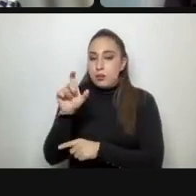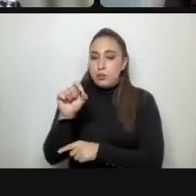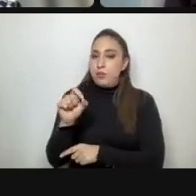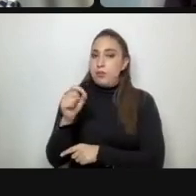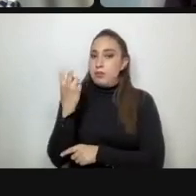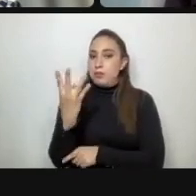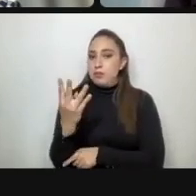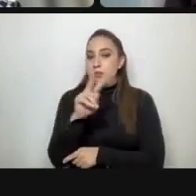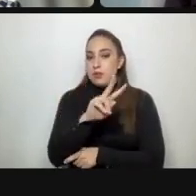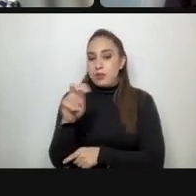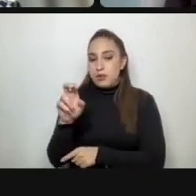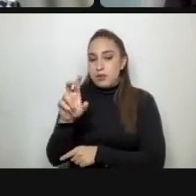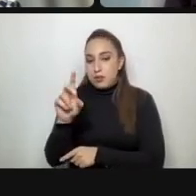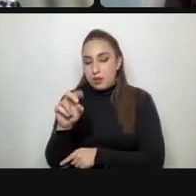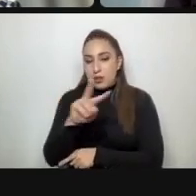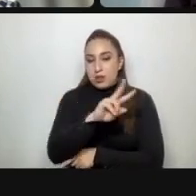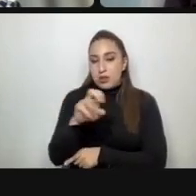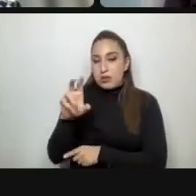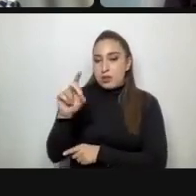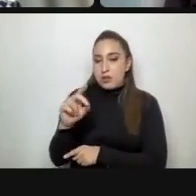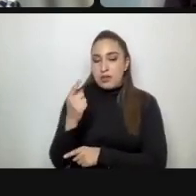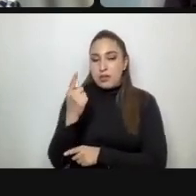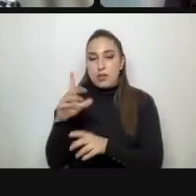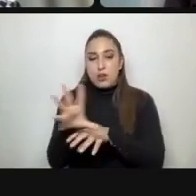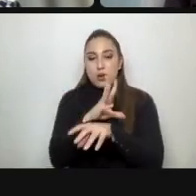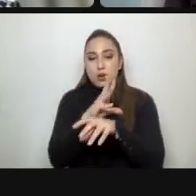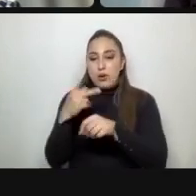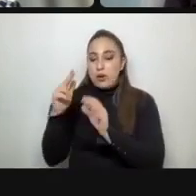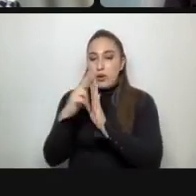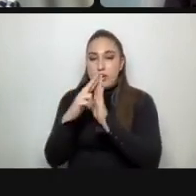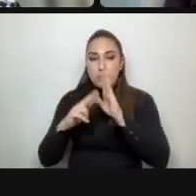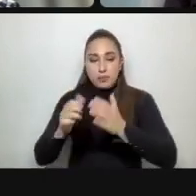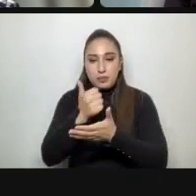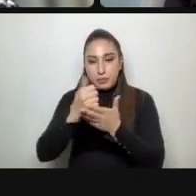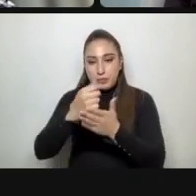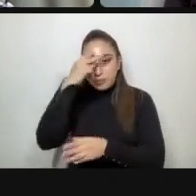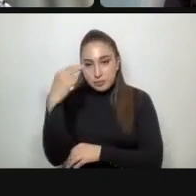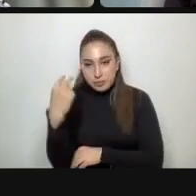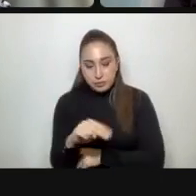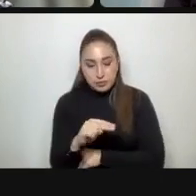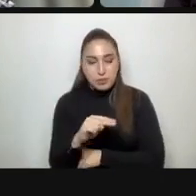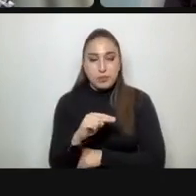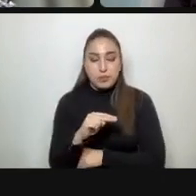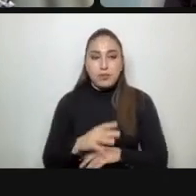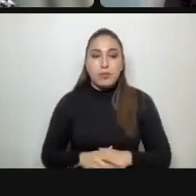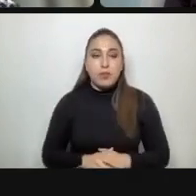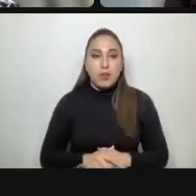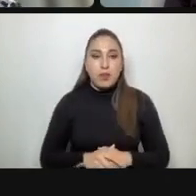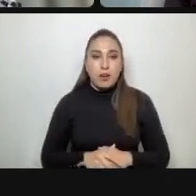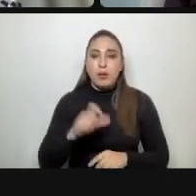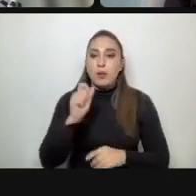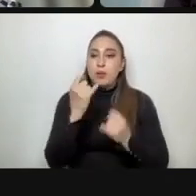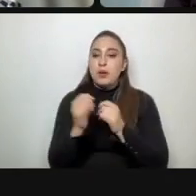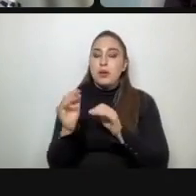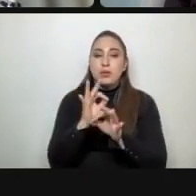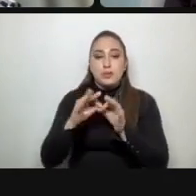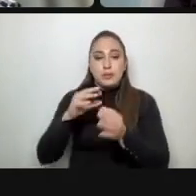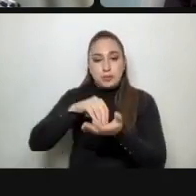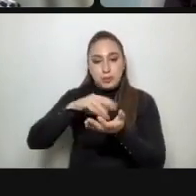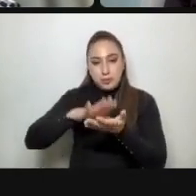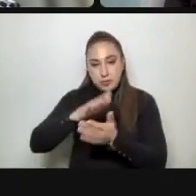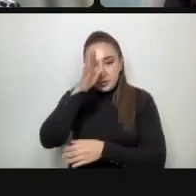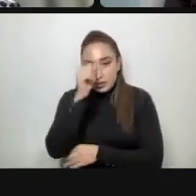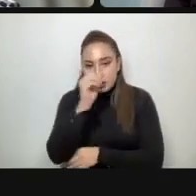224, 230 y 231 del reglamento del Congreso de la Ciudad de México y de los acuerdos